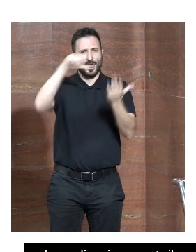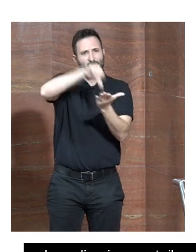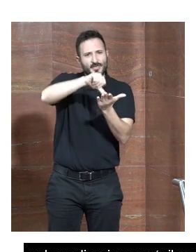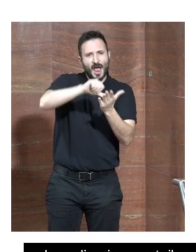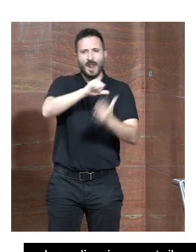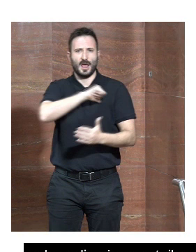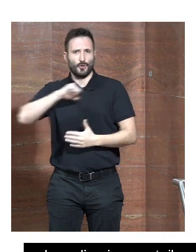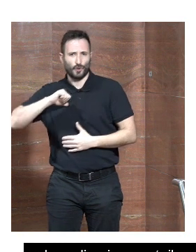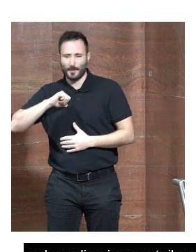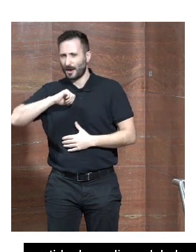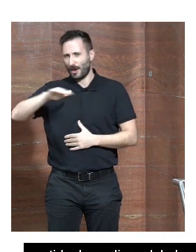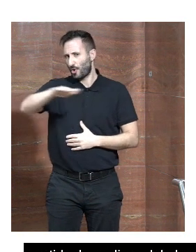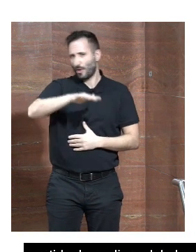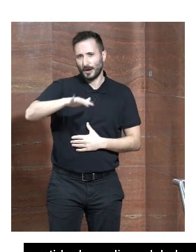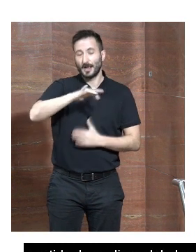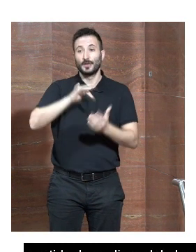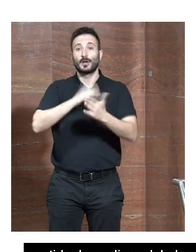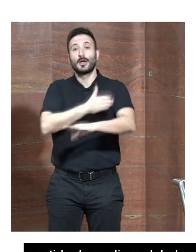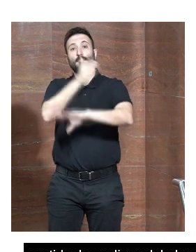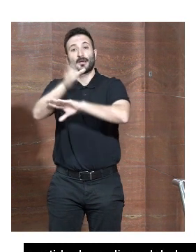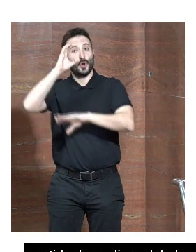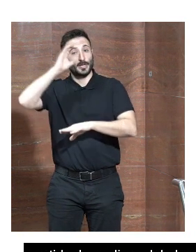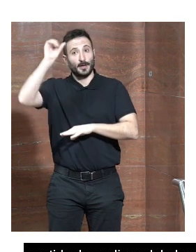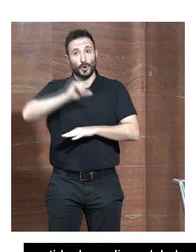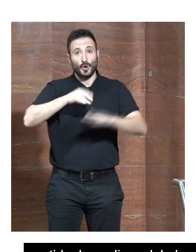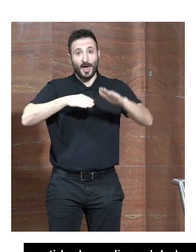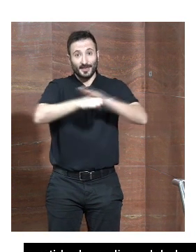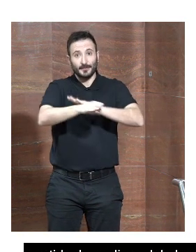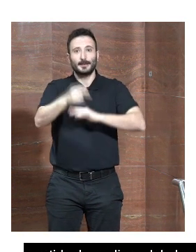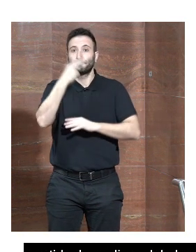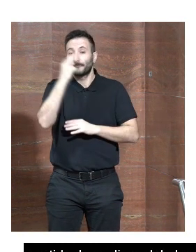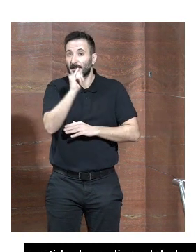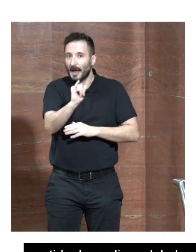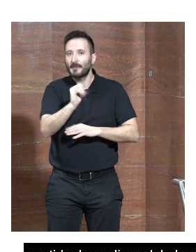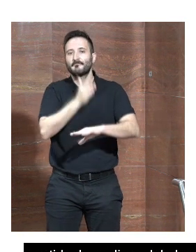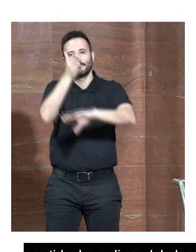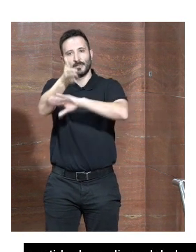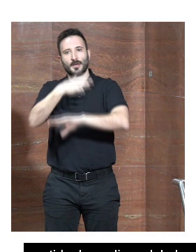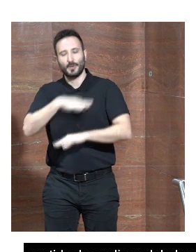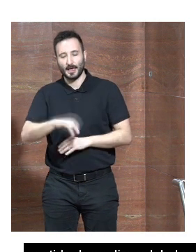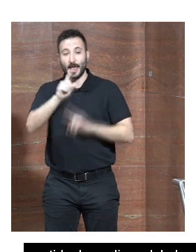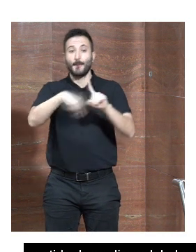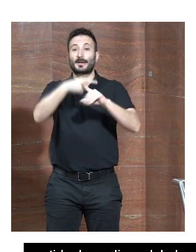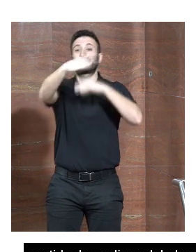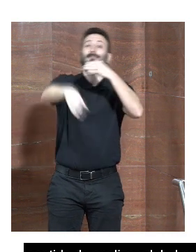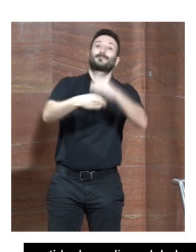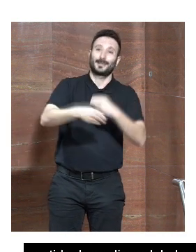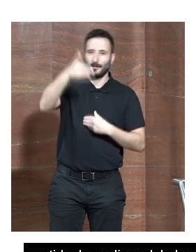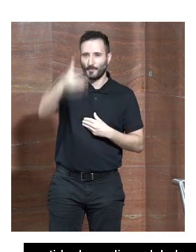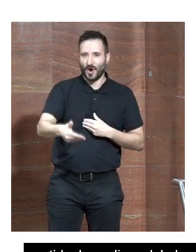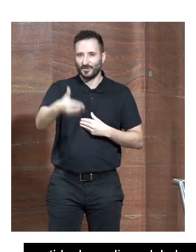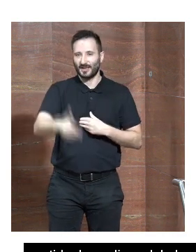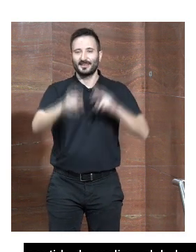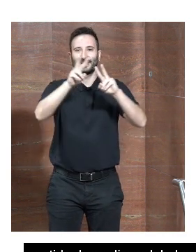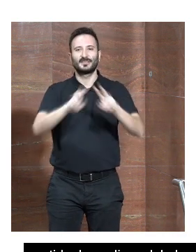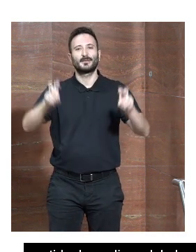local. Porque si vais ahí al Observatorio de Accesibilidad, el que tenga interés, pues puede. Y eso es importante, Carlos, y como conocimiento